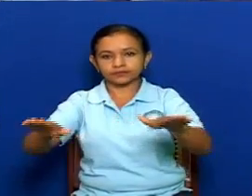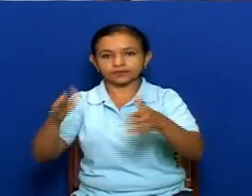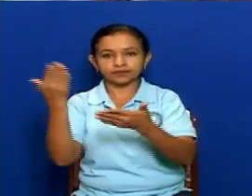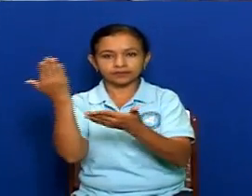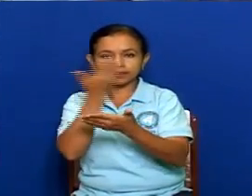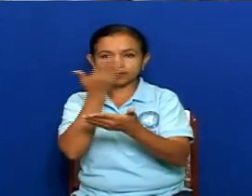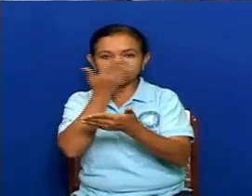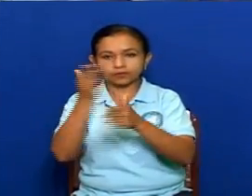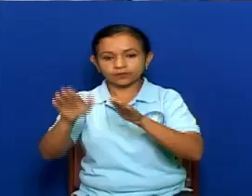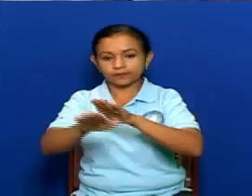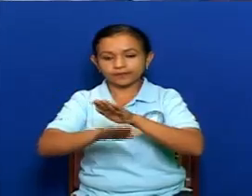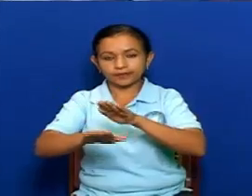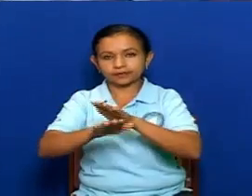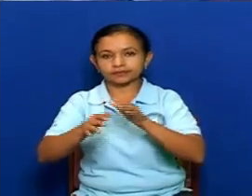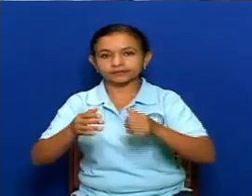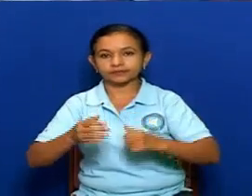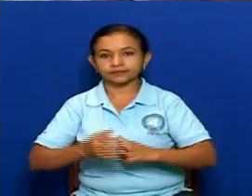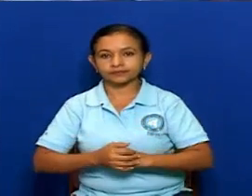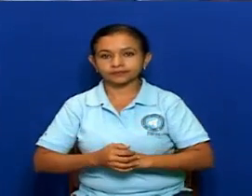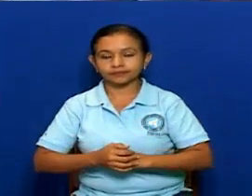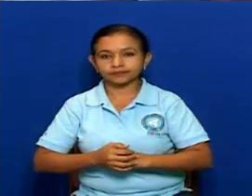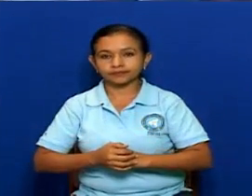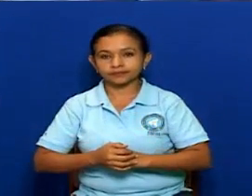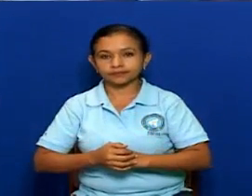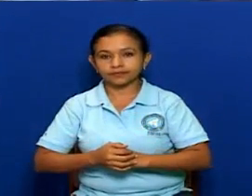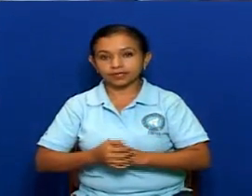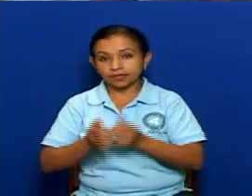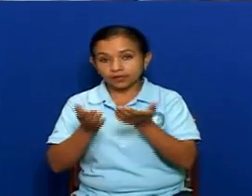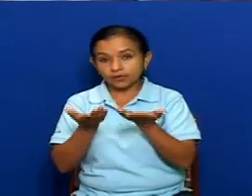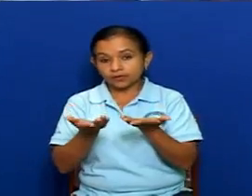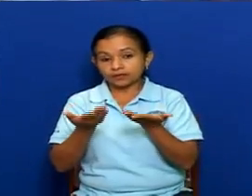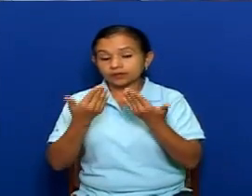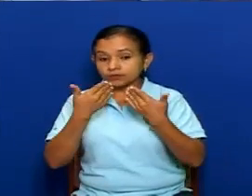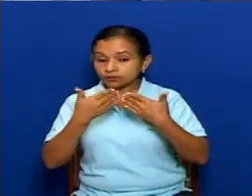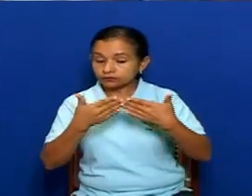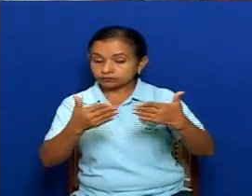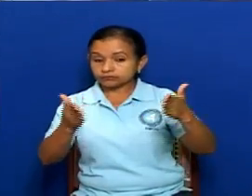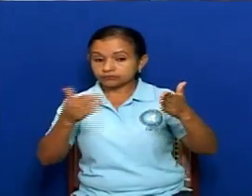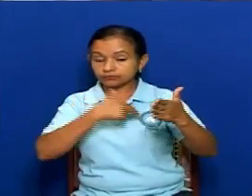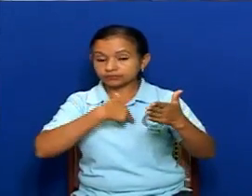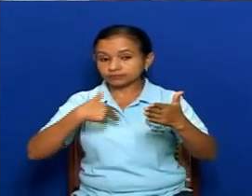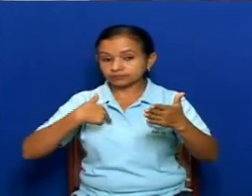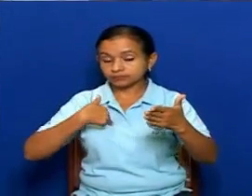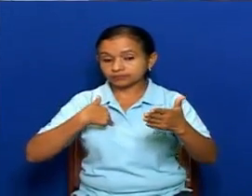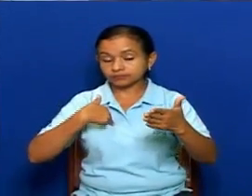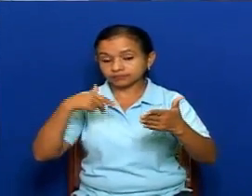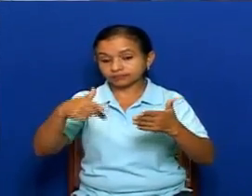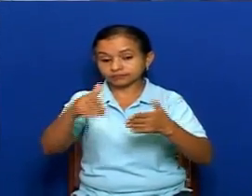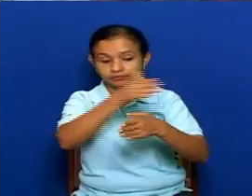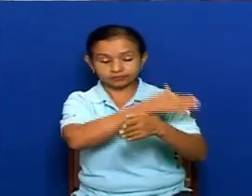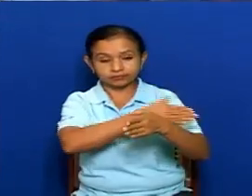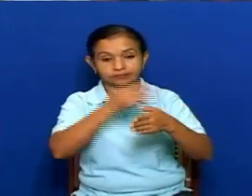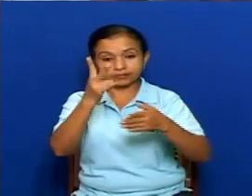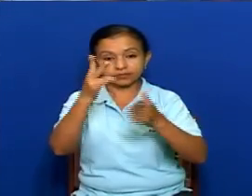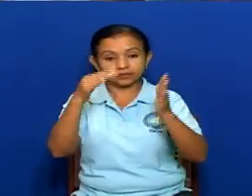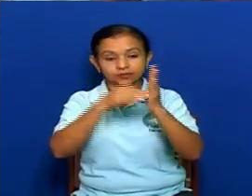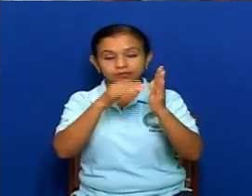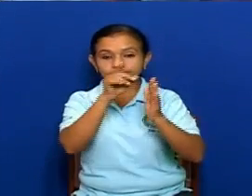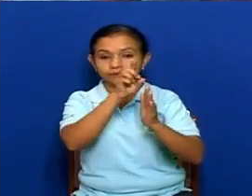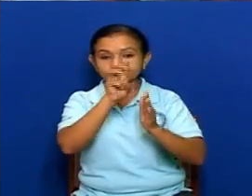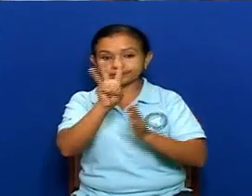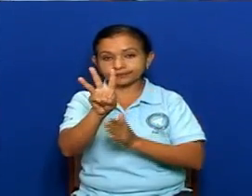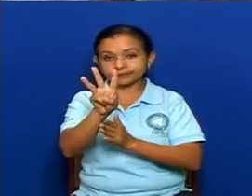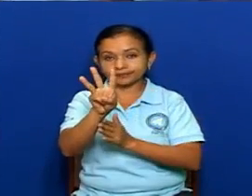estudio básico y de bachillerato? Una de las oportunidades que se abrieron a partir del 2013, ¿verdad?,